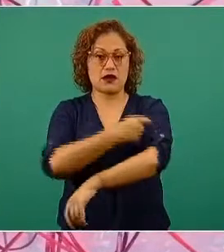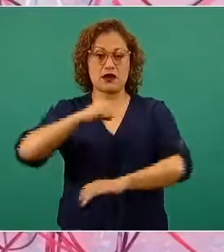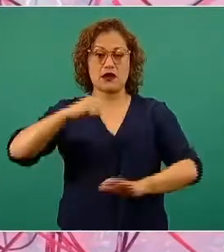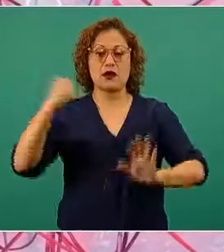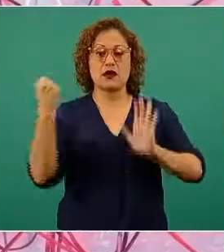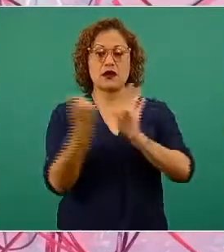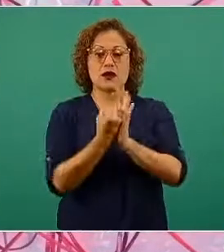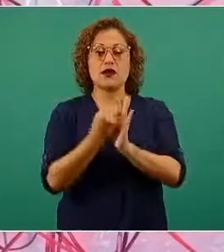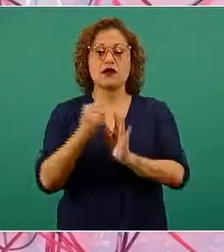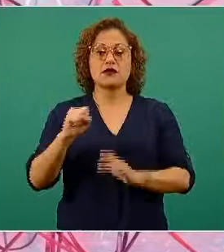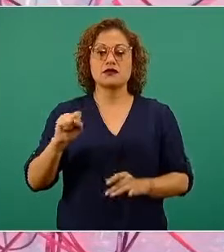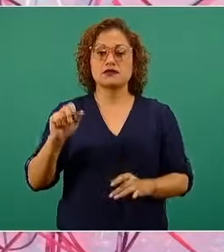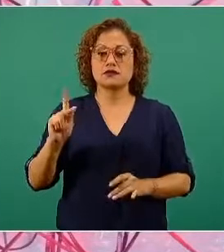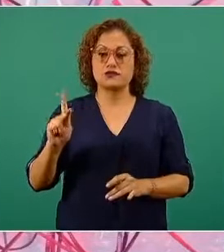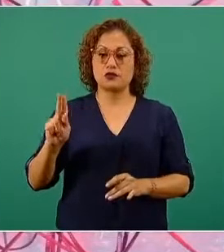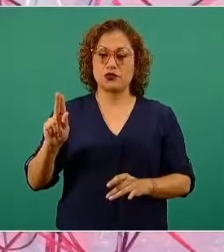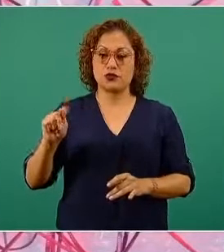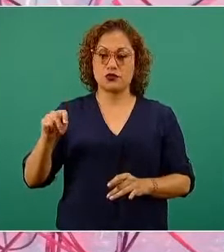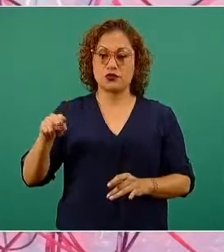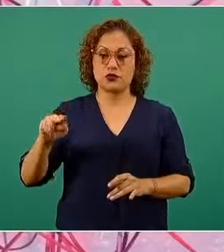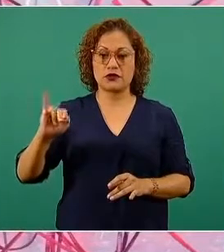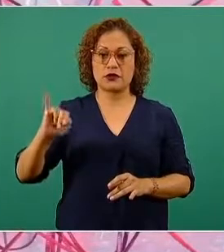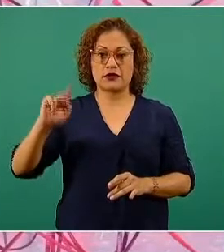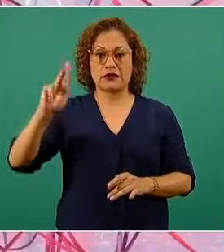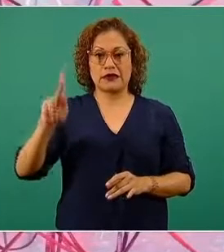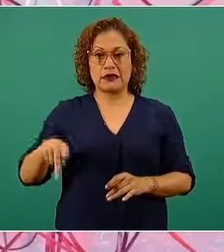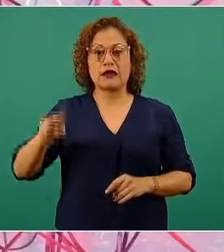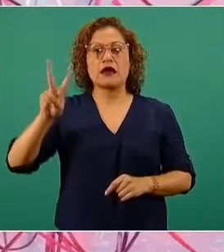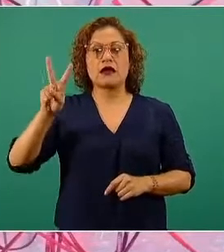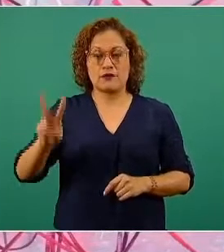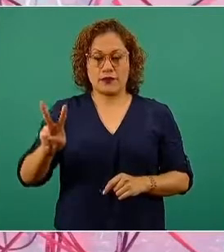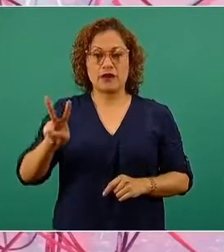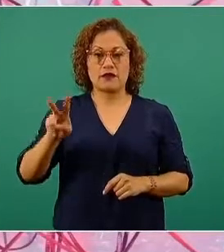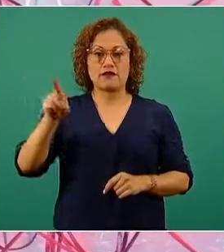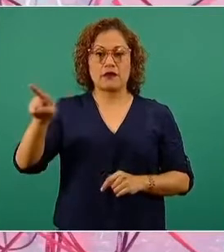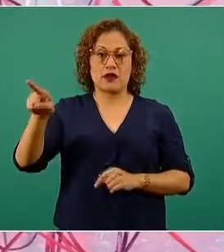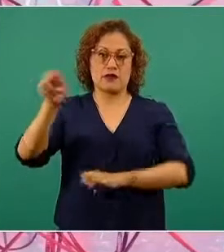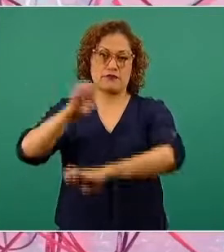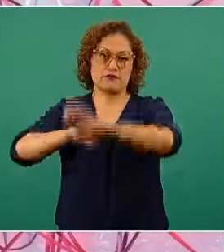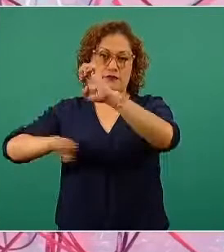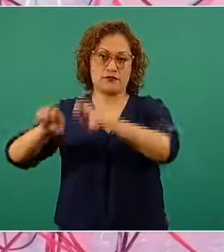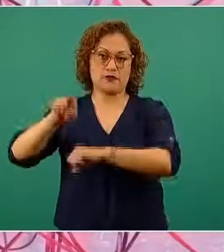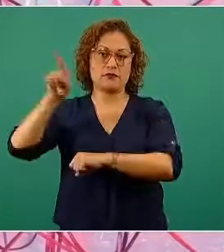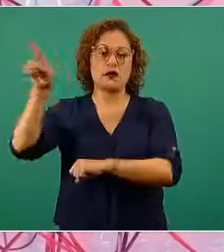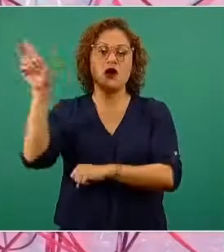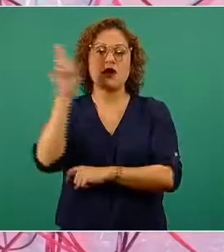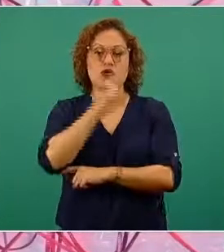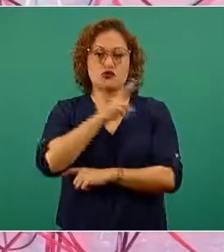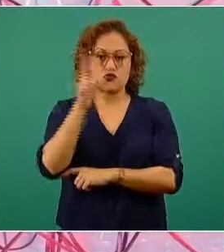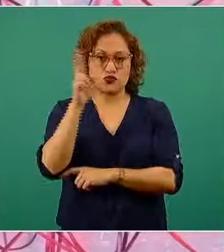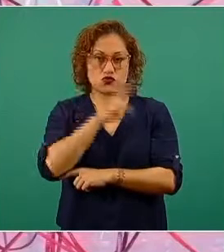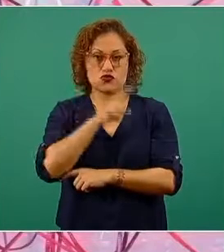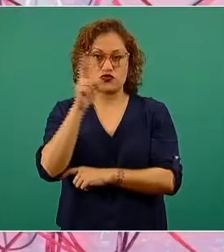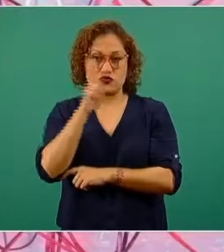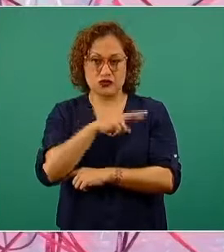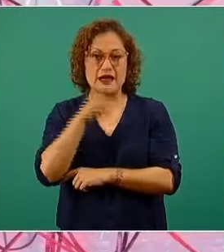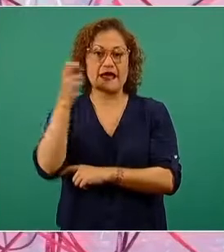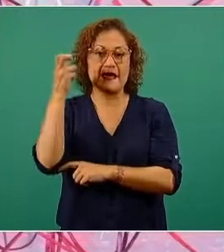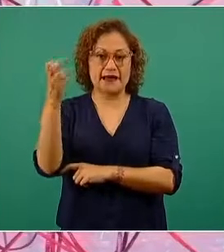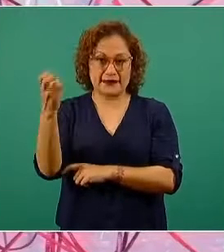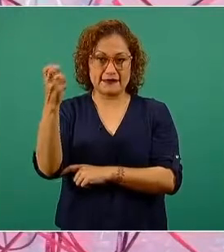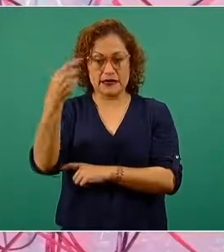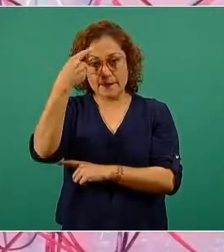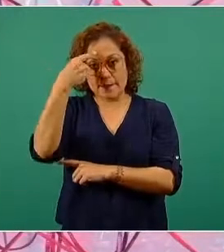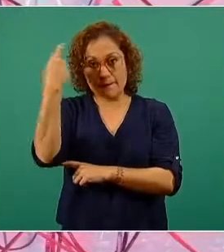la vacuna del Centro Gamaleya de Microbiología y Epidemiología de Rusia, y corresponden a la segunda